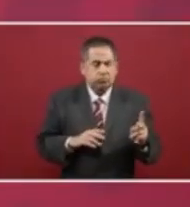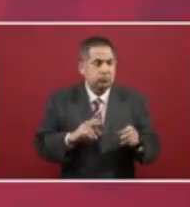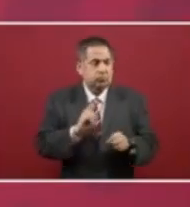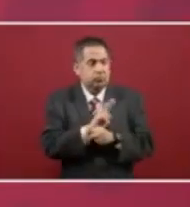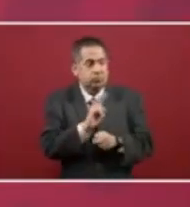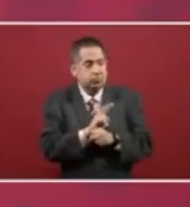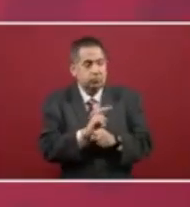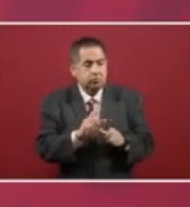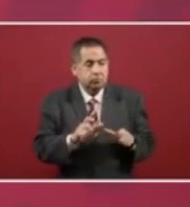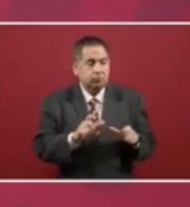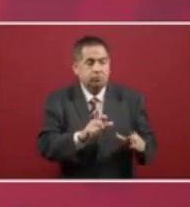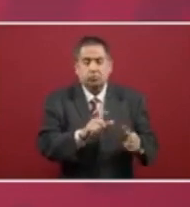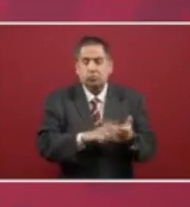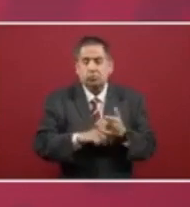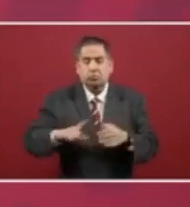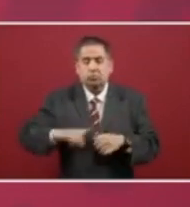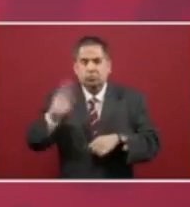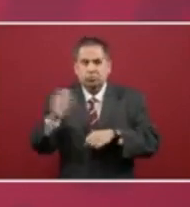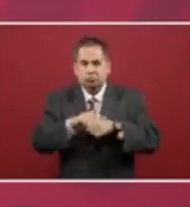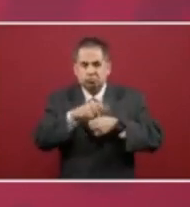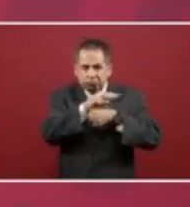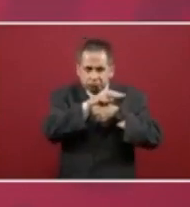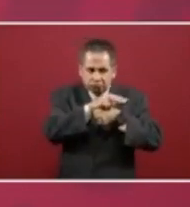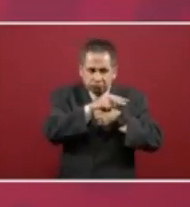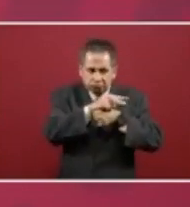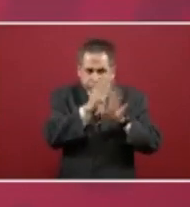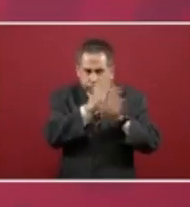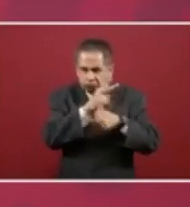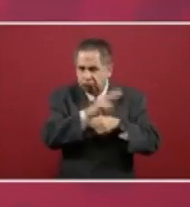vigilancia del gobierno federal,